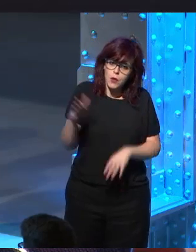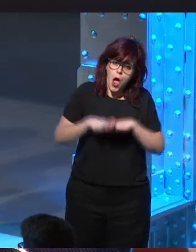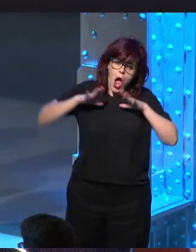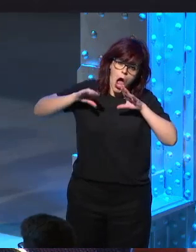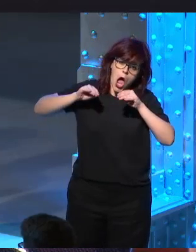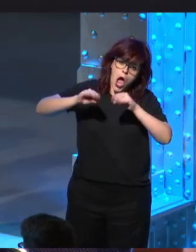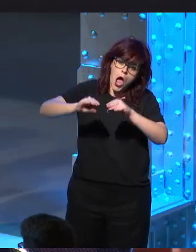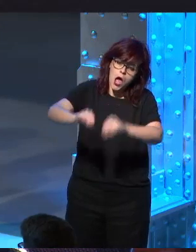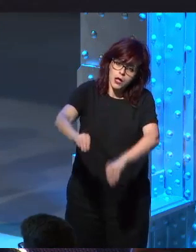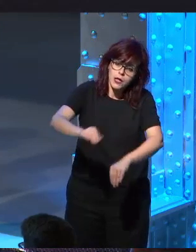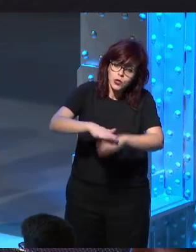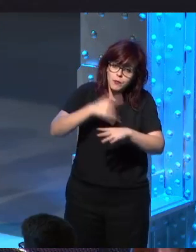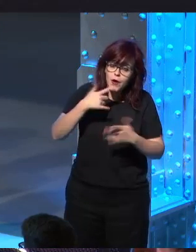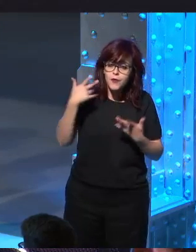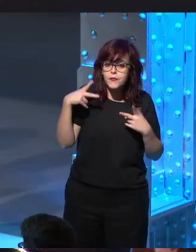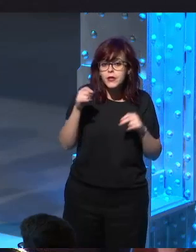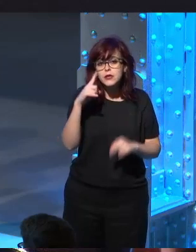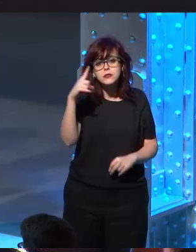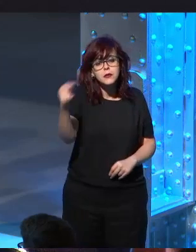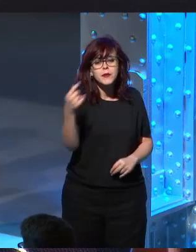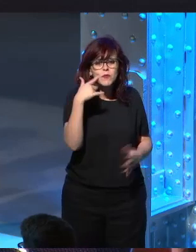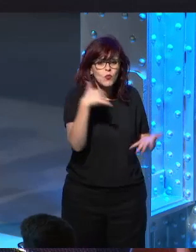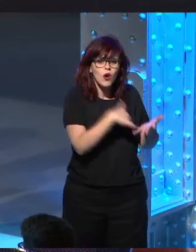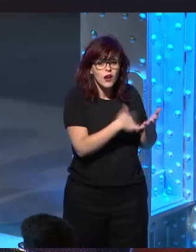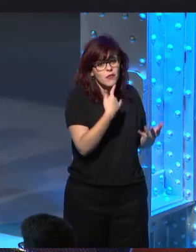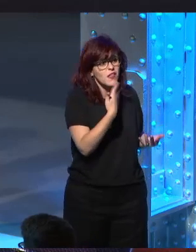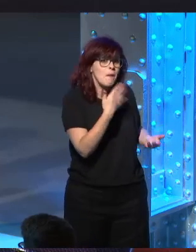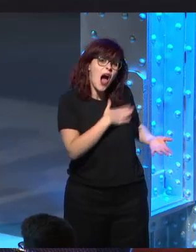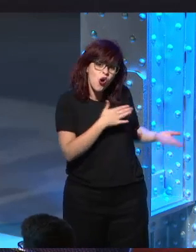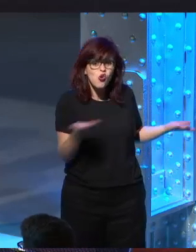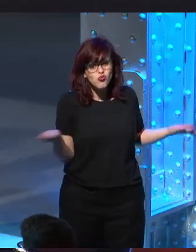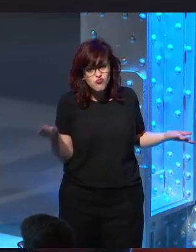bronca, y cuando se iba el chaval decía a mi mujer, pero qué majo que es, ¿verdad?